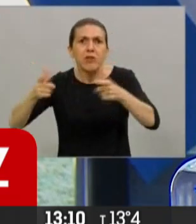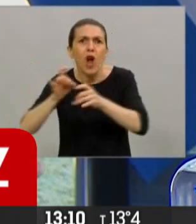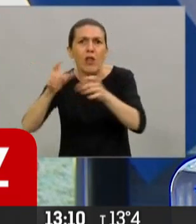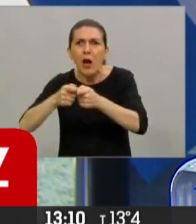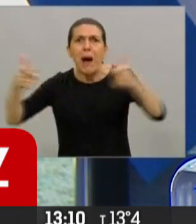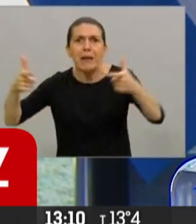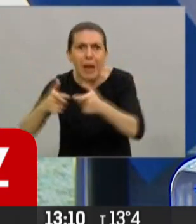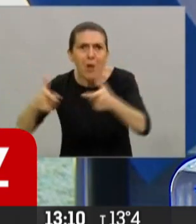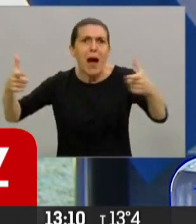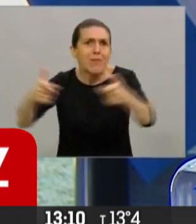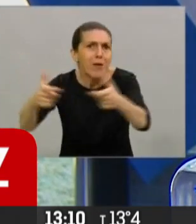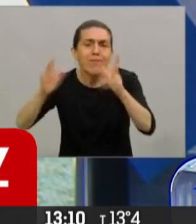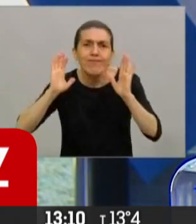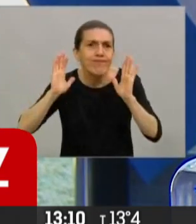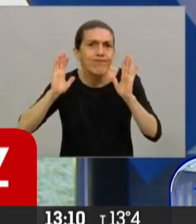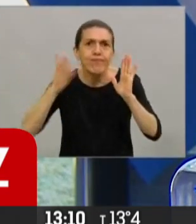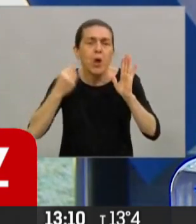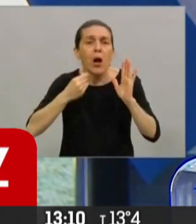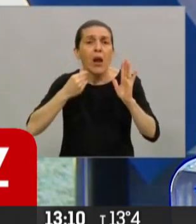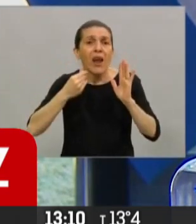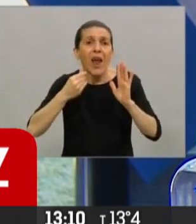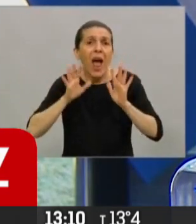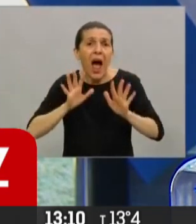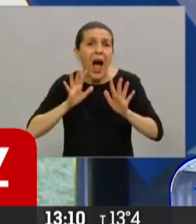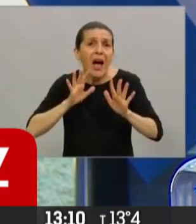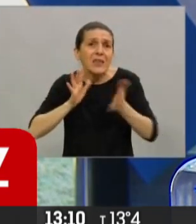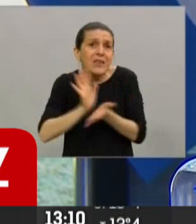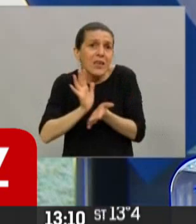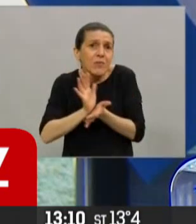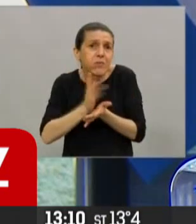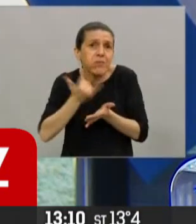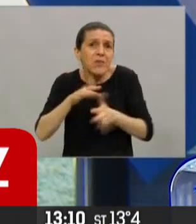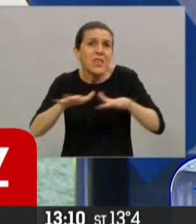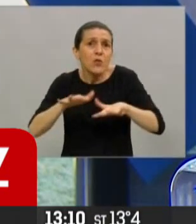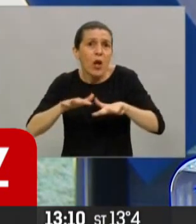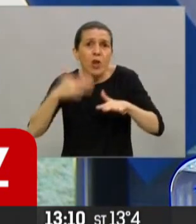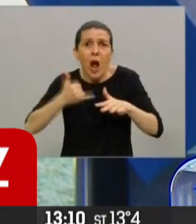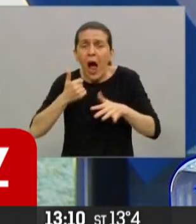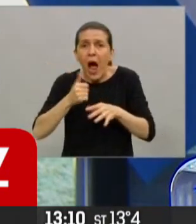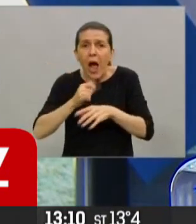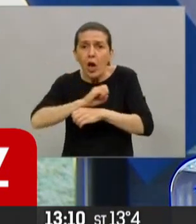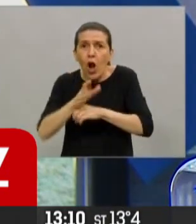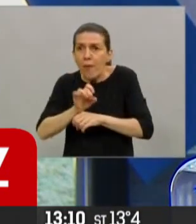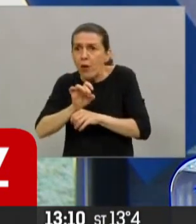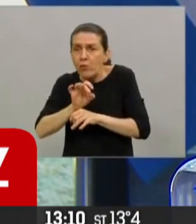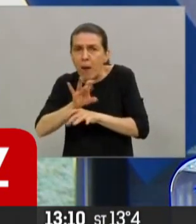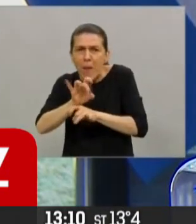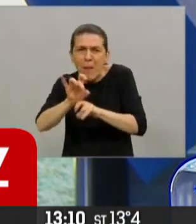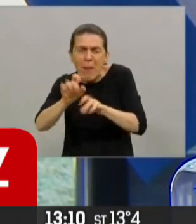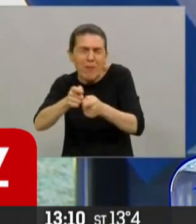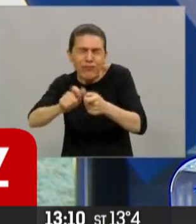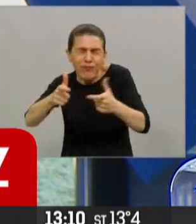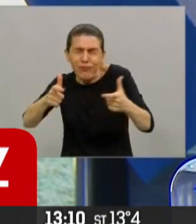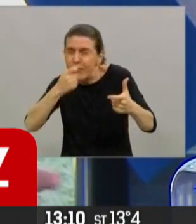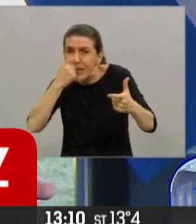porque la realidad nos muestra que hay una velocidad de contagio del virus que